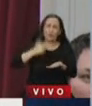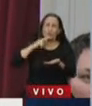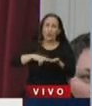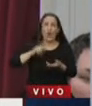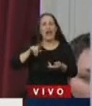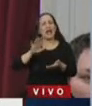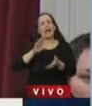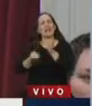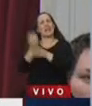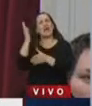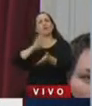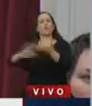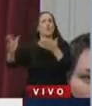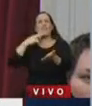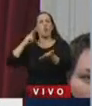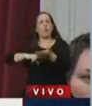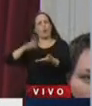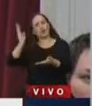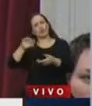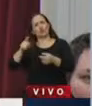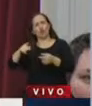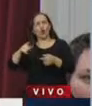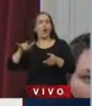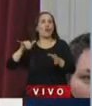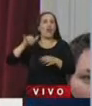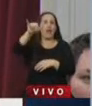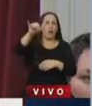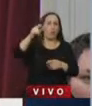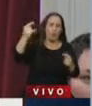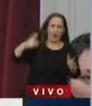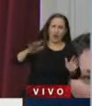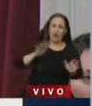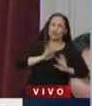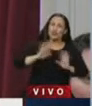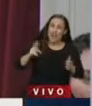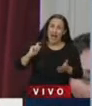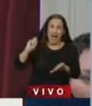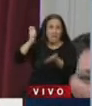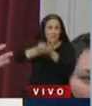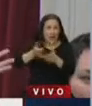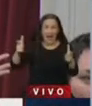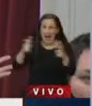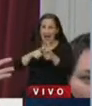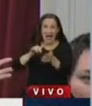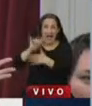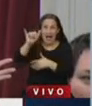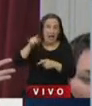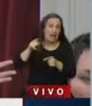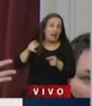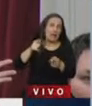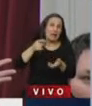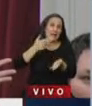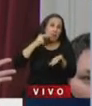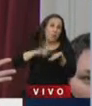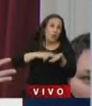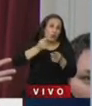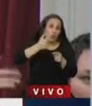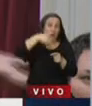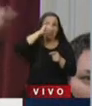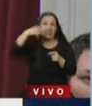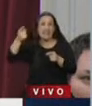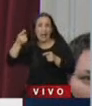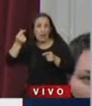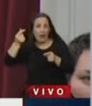aceptó poner una cláusula gatillo, no aceptó poner ninguna cláusula que bajara impuestos como la que estamos poniendo ahora para el impuesto a las ganancias en los gastos educativos